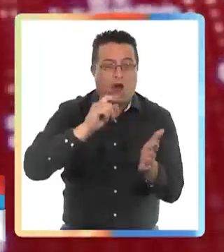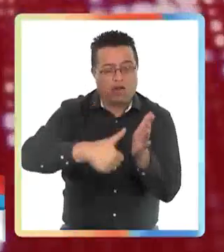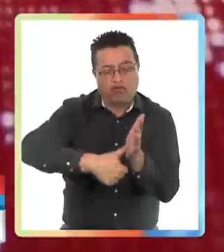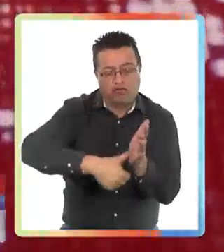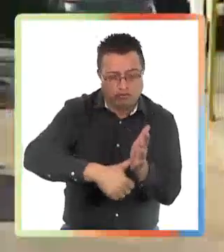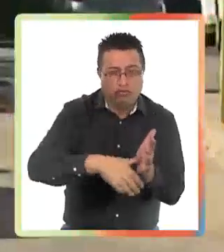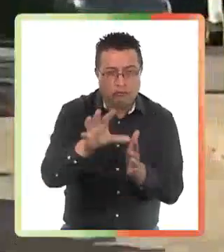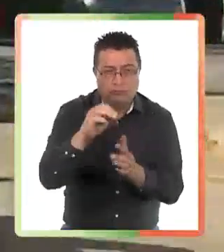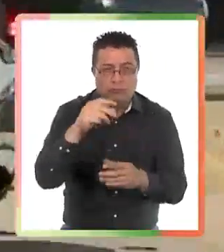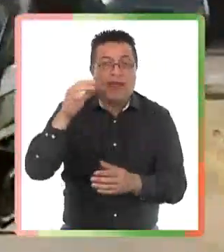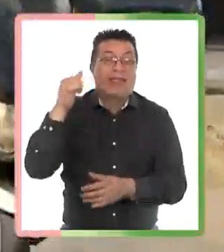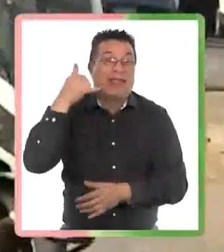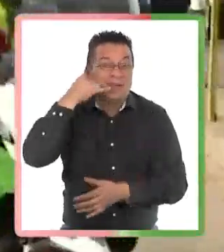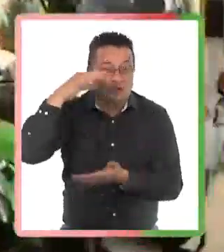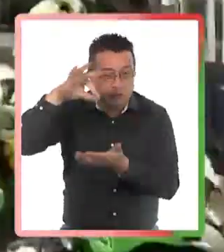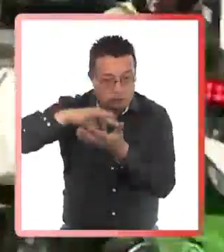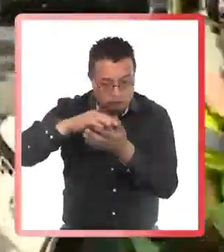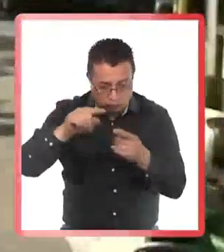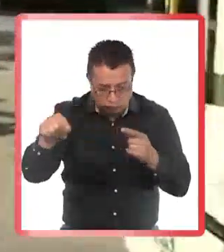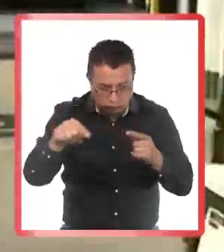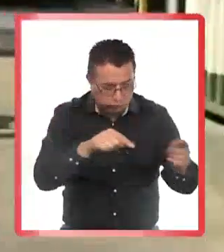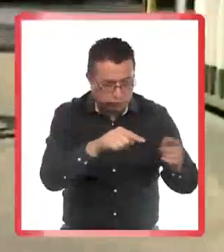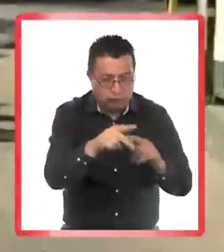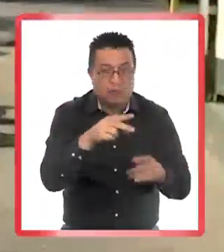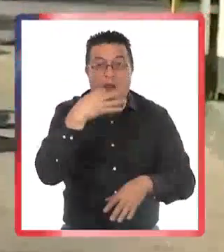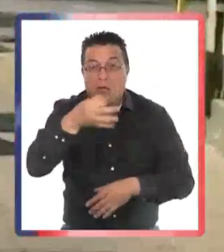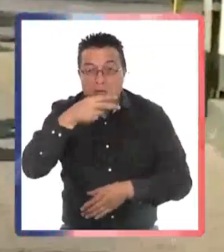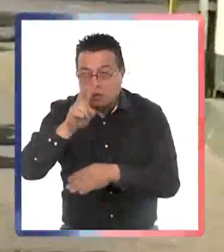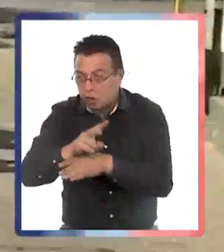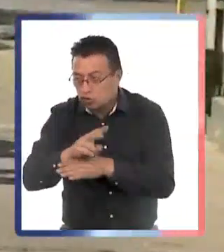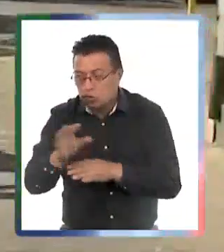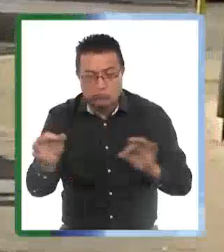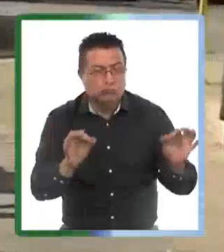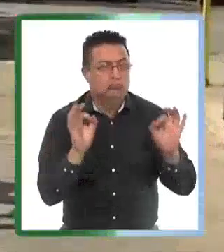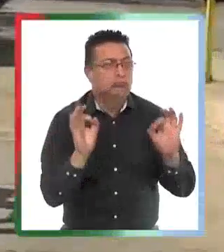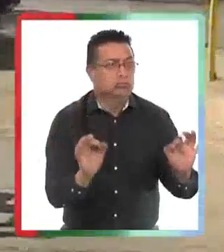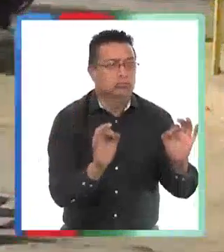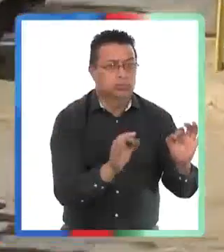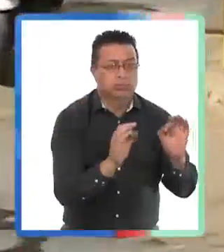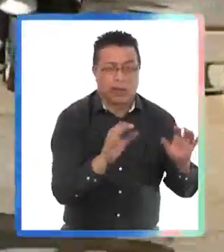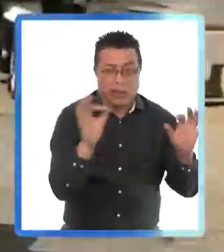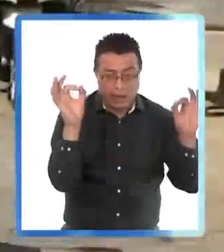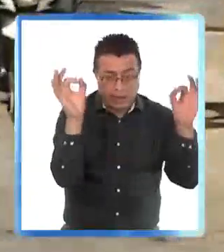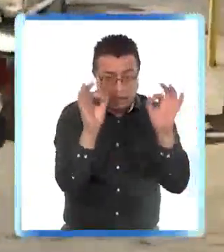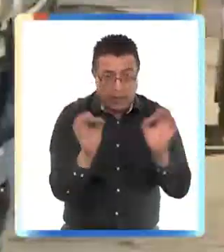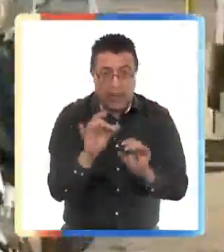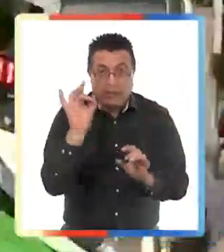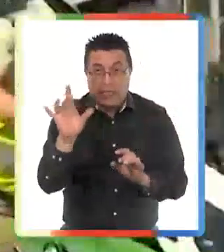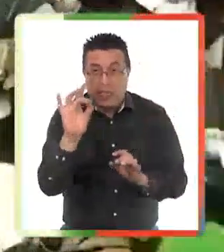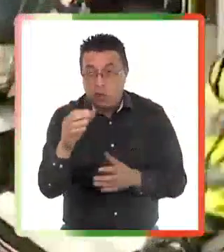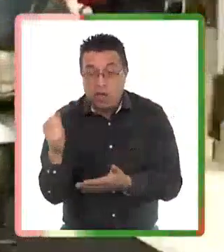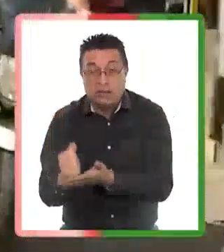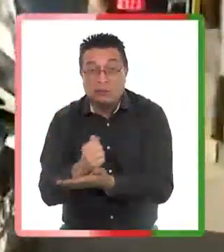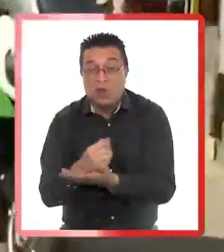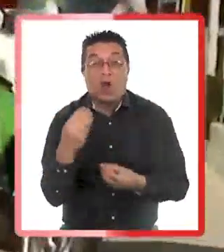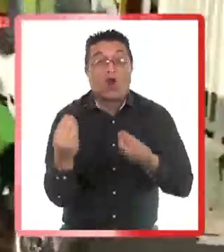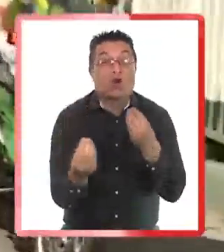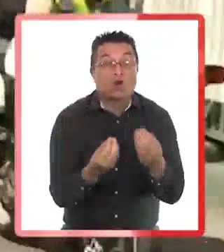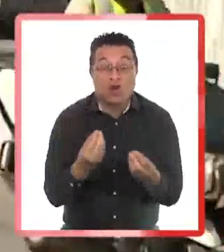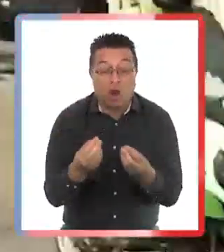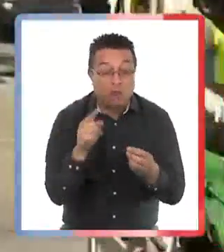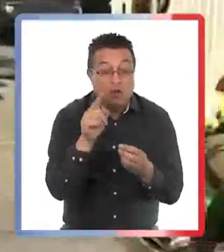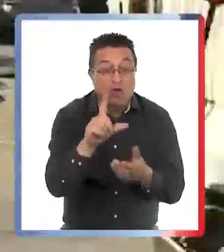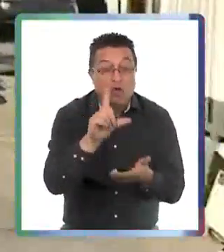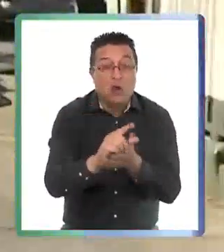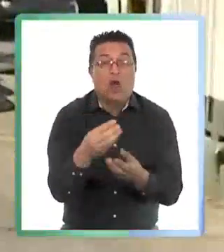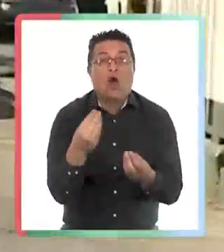en el sitio del suceso, con huellas dactilares, con antenas de teléfono, con declaraciones de testigo, y por lo tanto, el detalle de